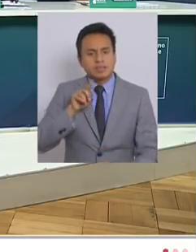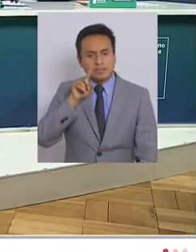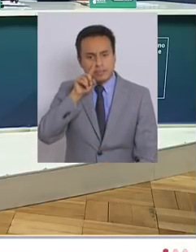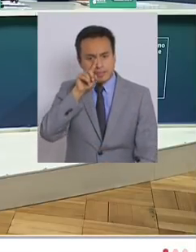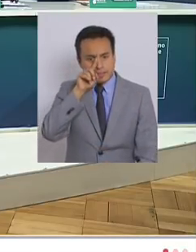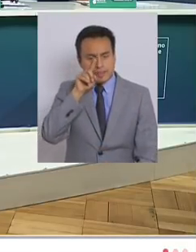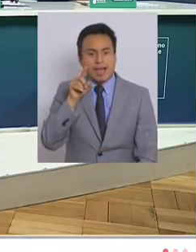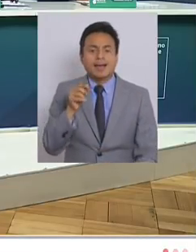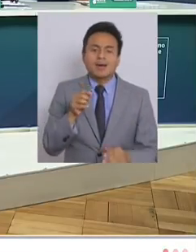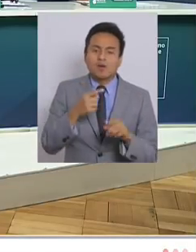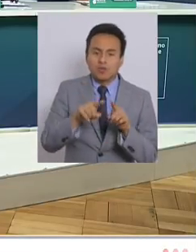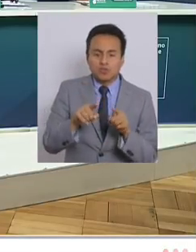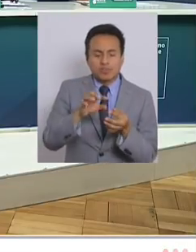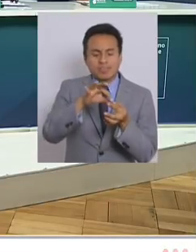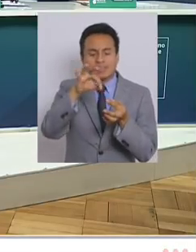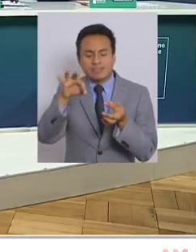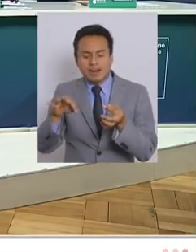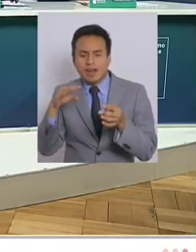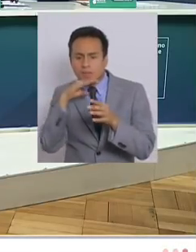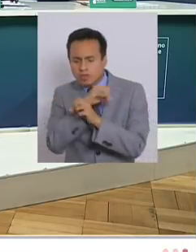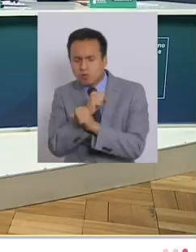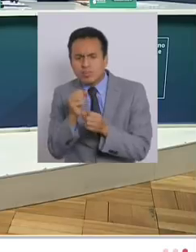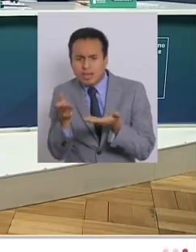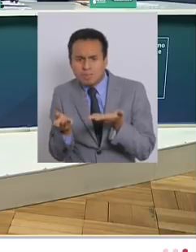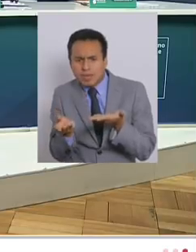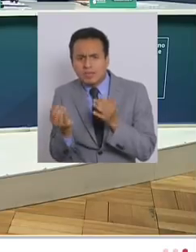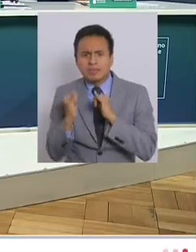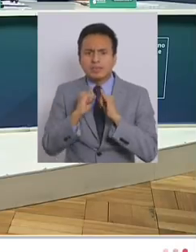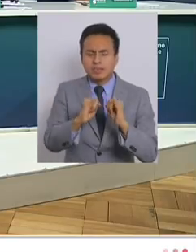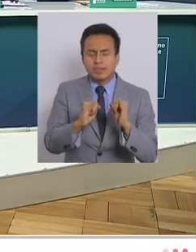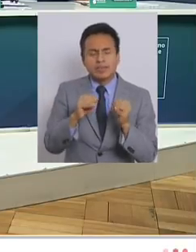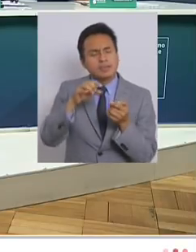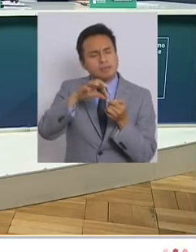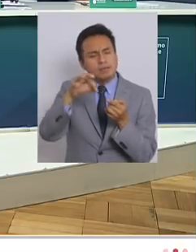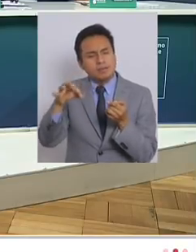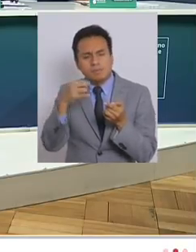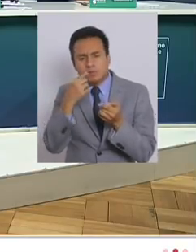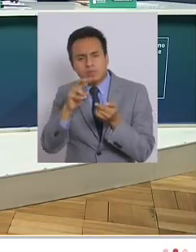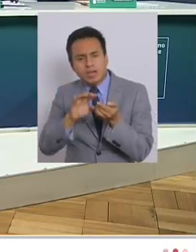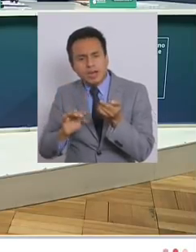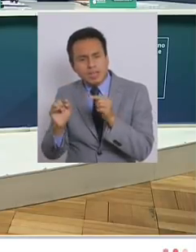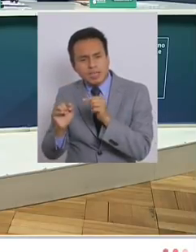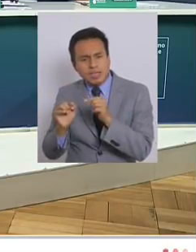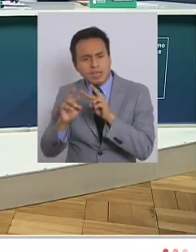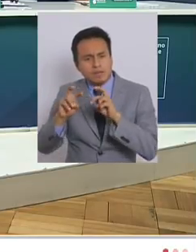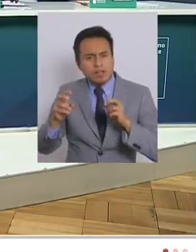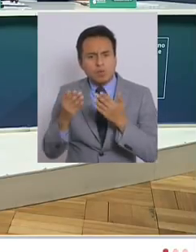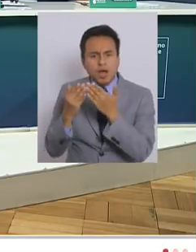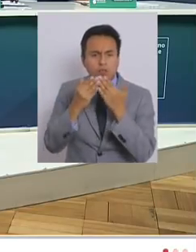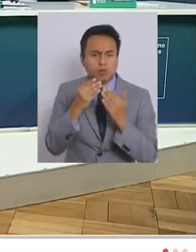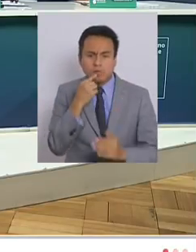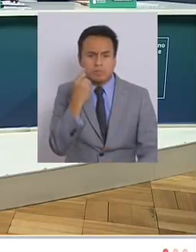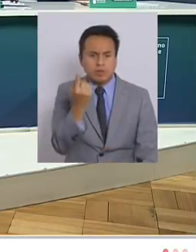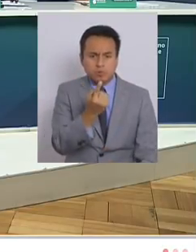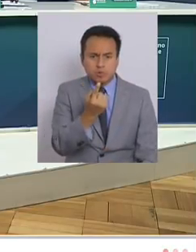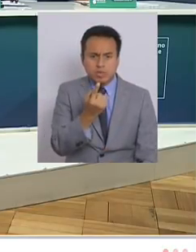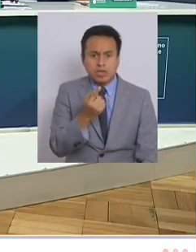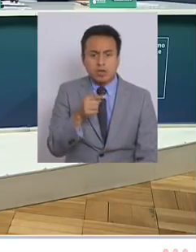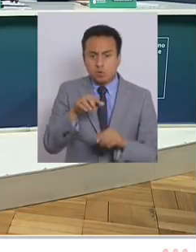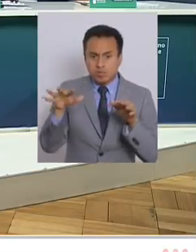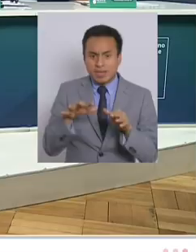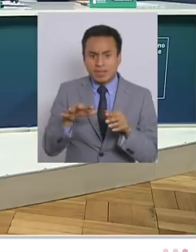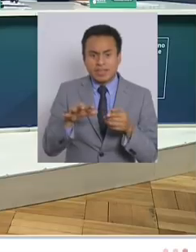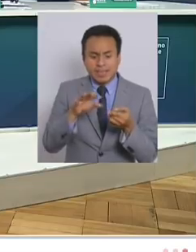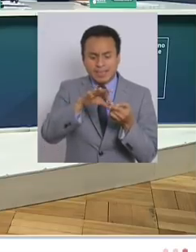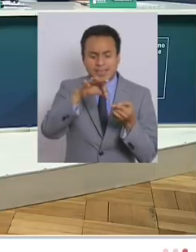rápidos de antígenos quería preguntarle sobre ese punto si es que se está evaluando a utilizar